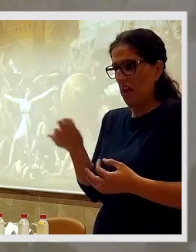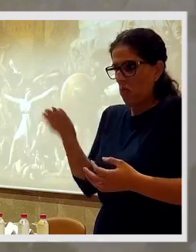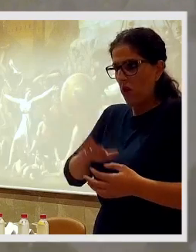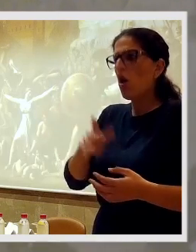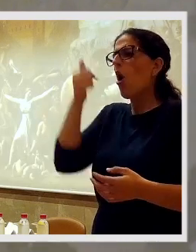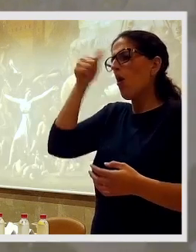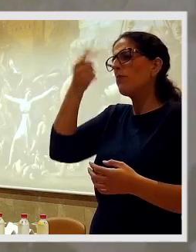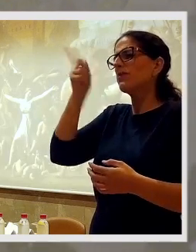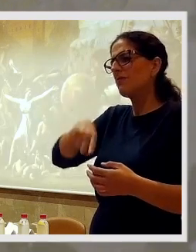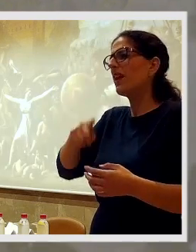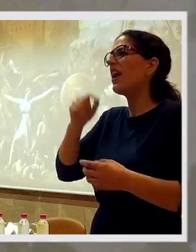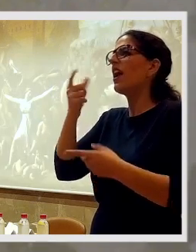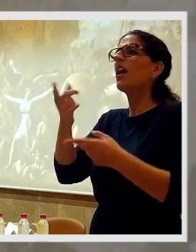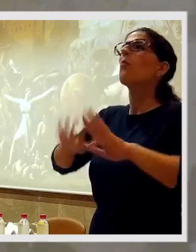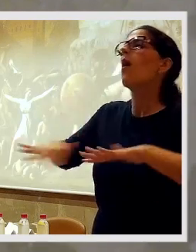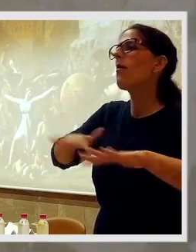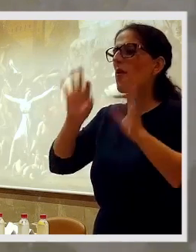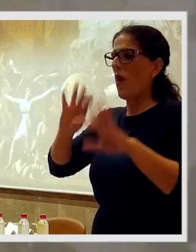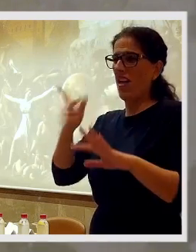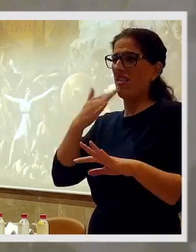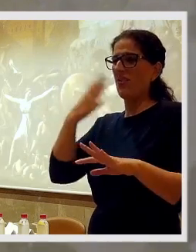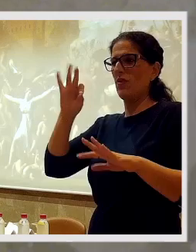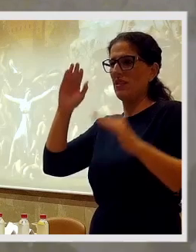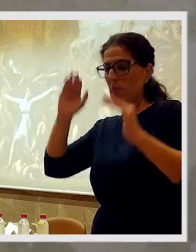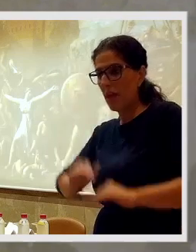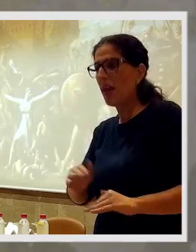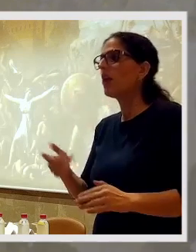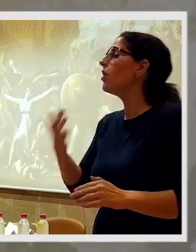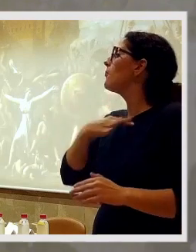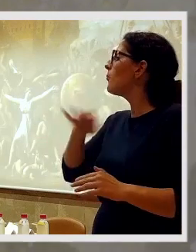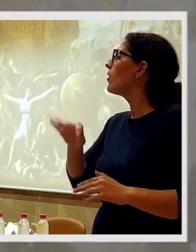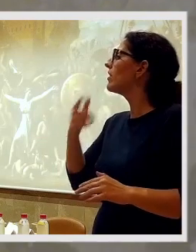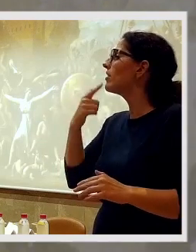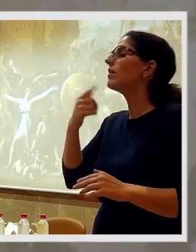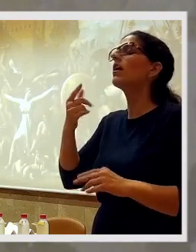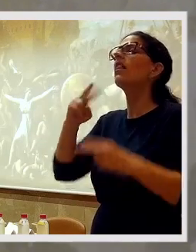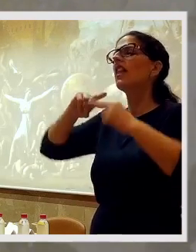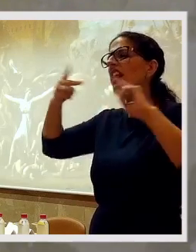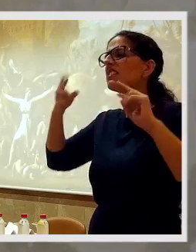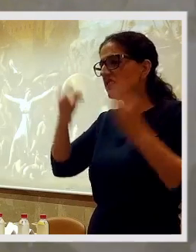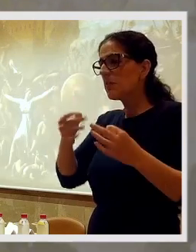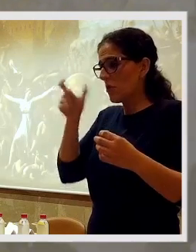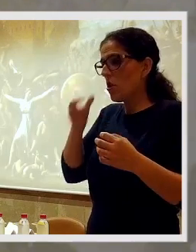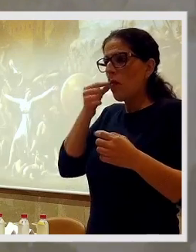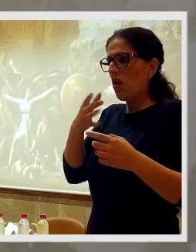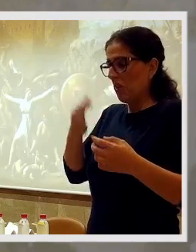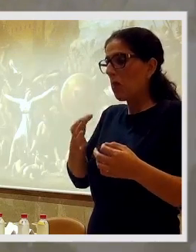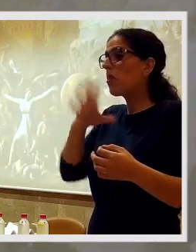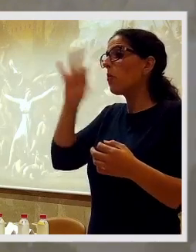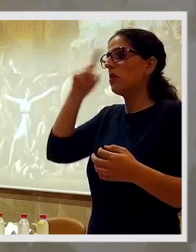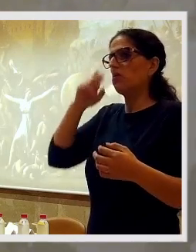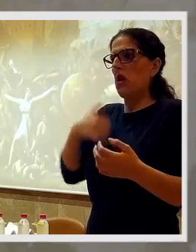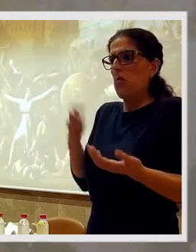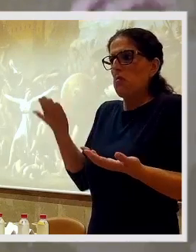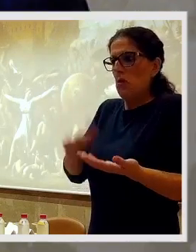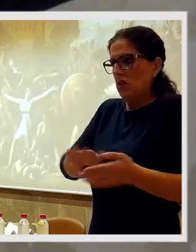capacidad de ser cazador y recolector, y nuestros genes probablemente están preparados para protegernos de ese